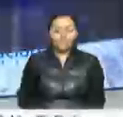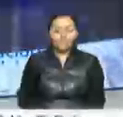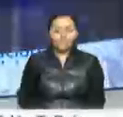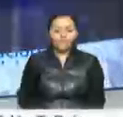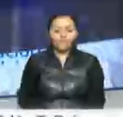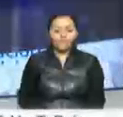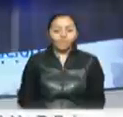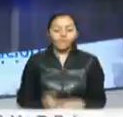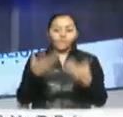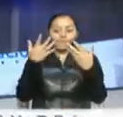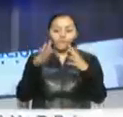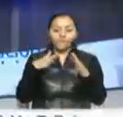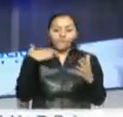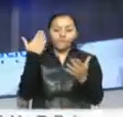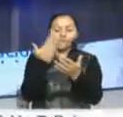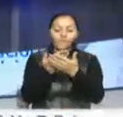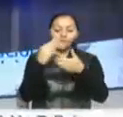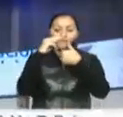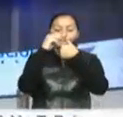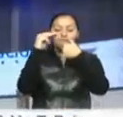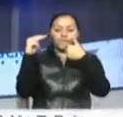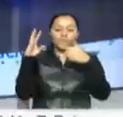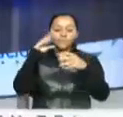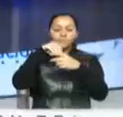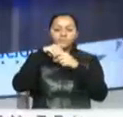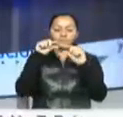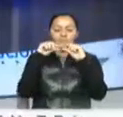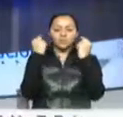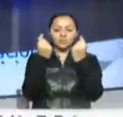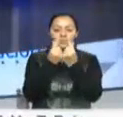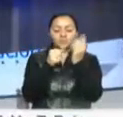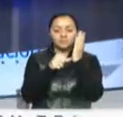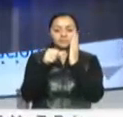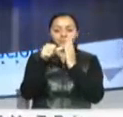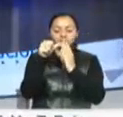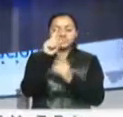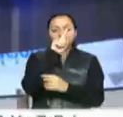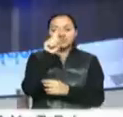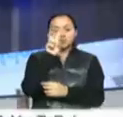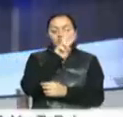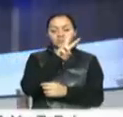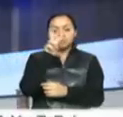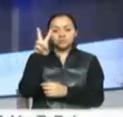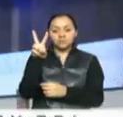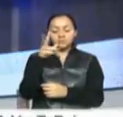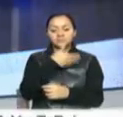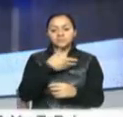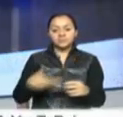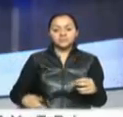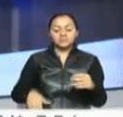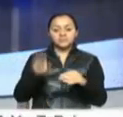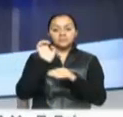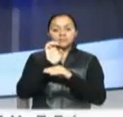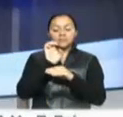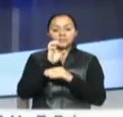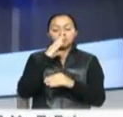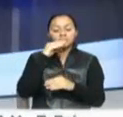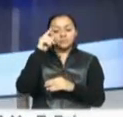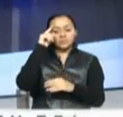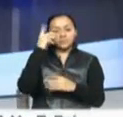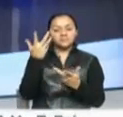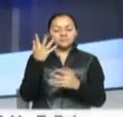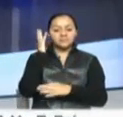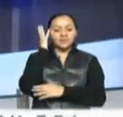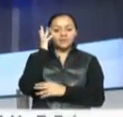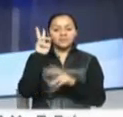A su arribo a Montecristi, donde se lleva a cabo el gabinete itinerante 122, el presidente de la República, Rafael Correa, se